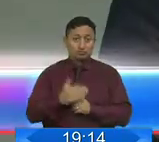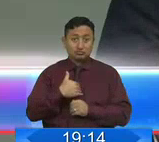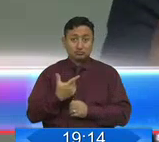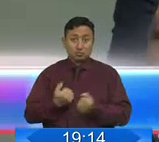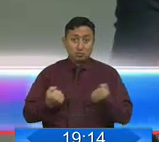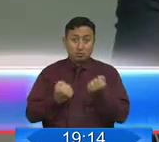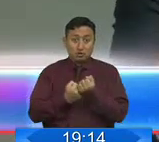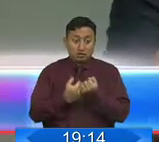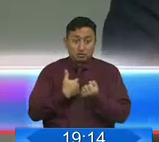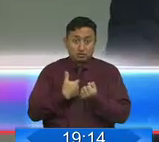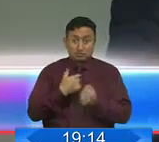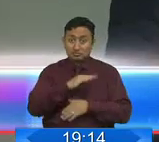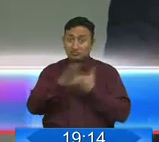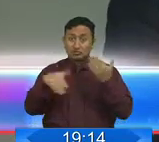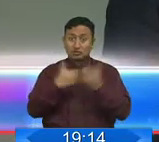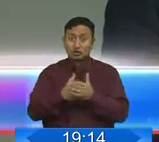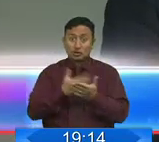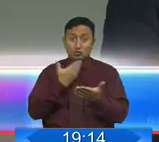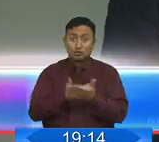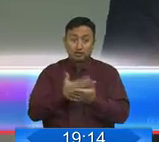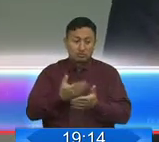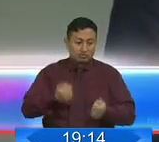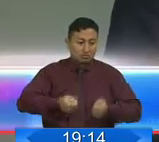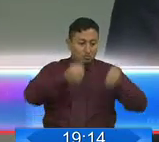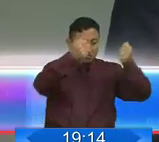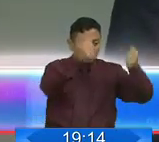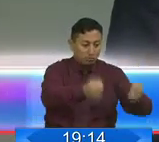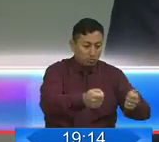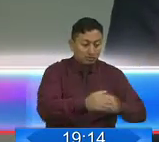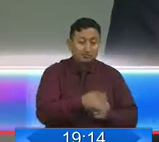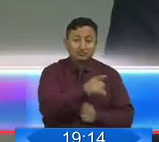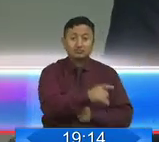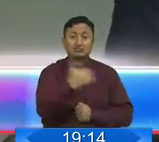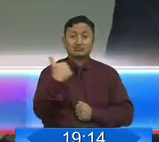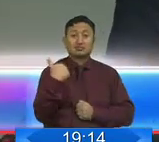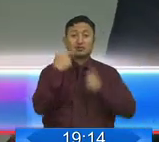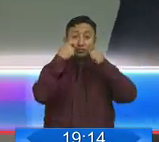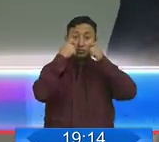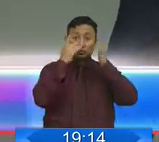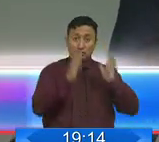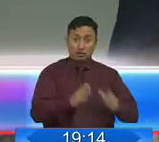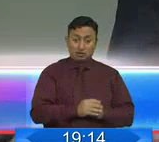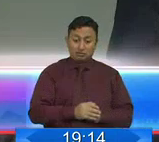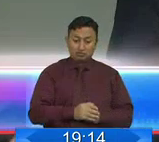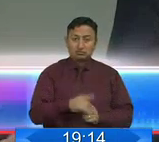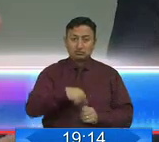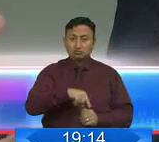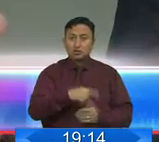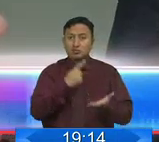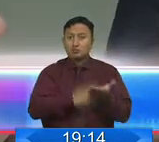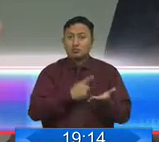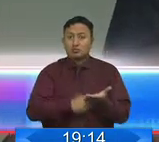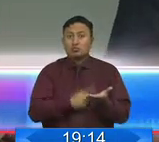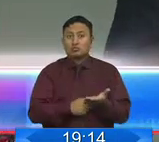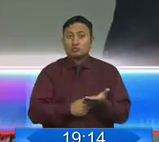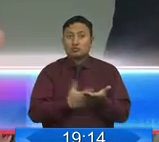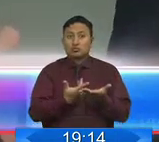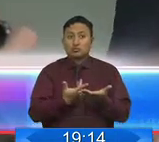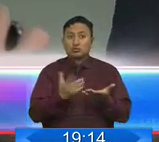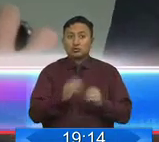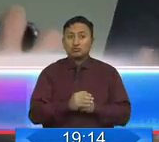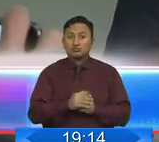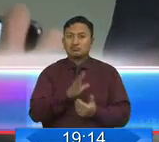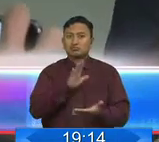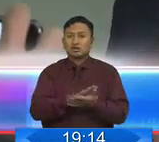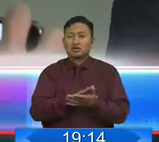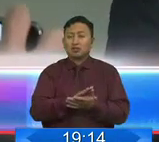quien entregamos todo el arsenal probatorio que tiene la Fiscalía General del Estado, pues vamos a estar en una audiencia de total